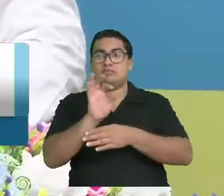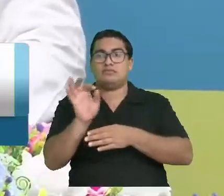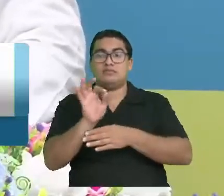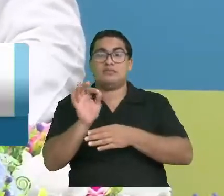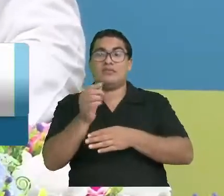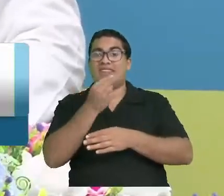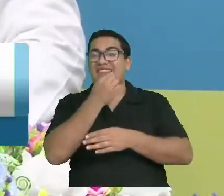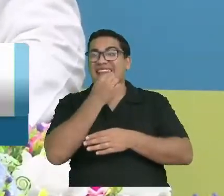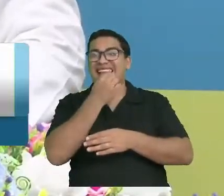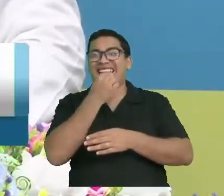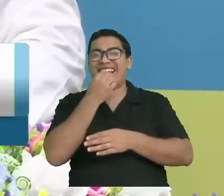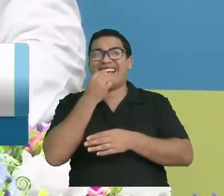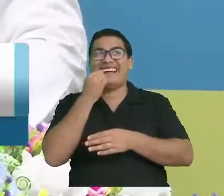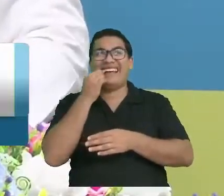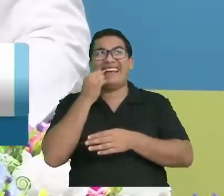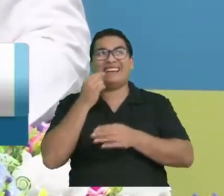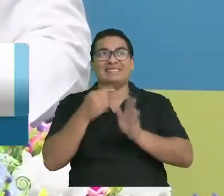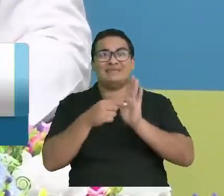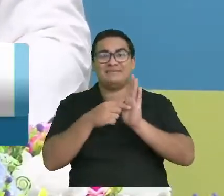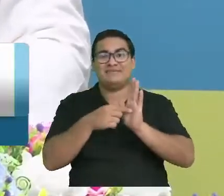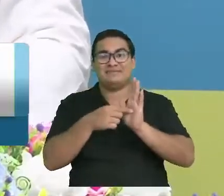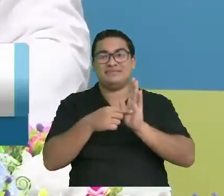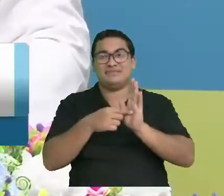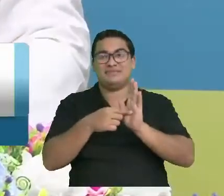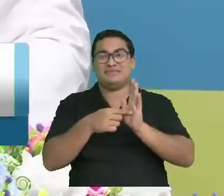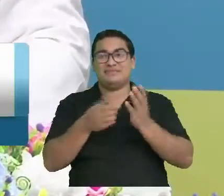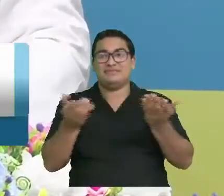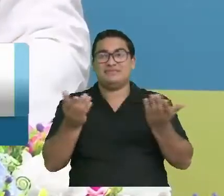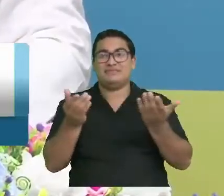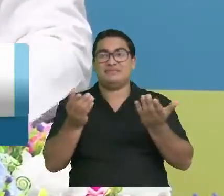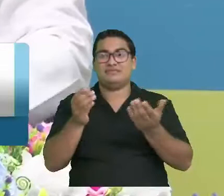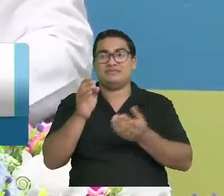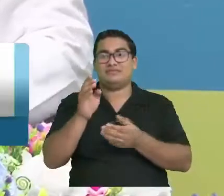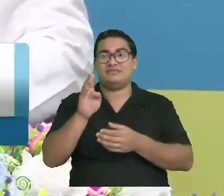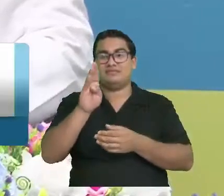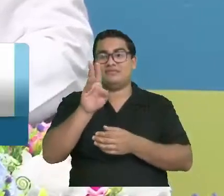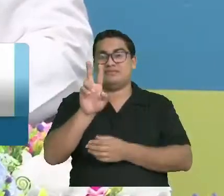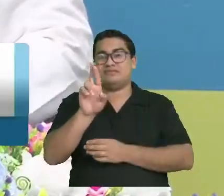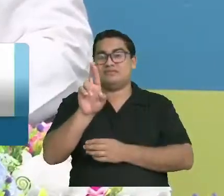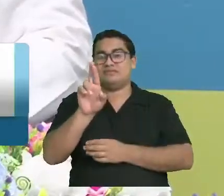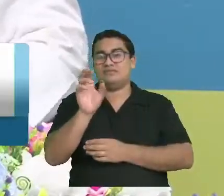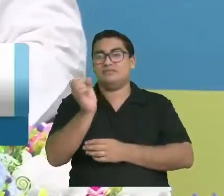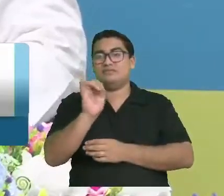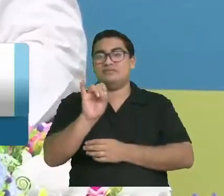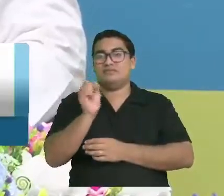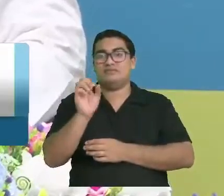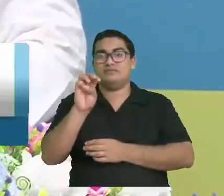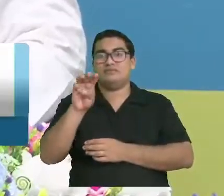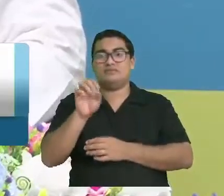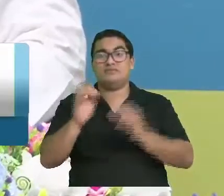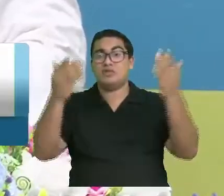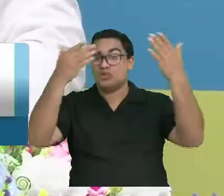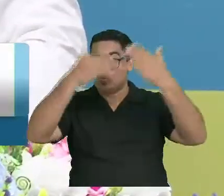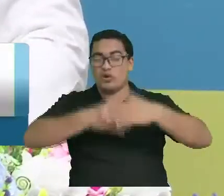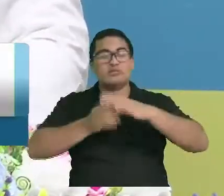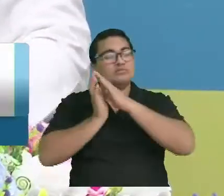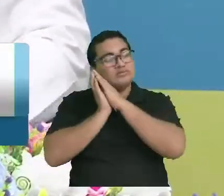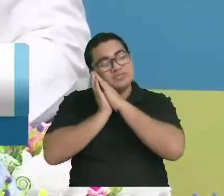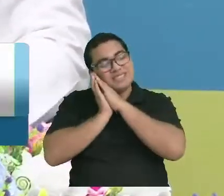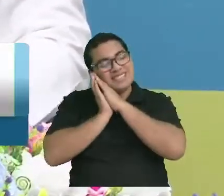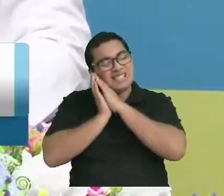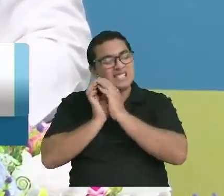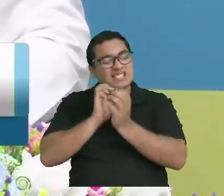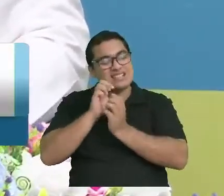aprieta. También está el bruxismo diurno o el bruxismo nocturno. Ya, nocturno, excelente. Entonces, en